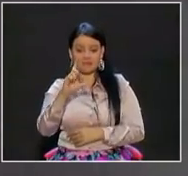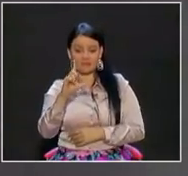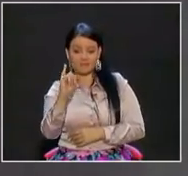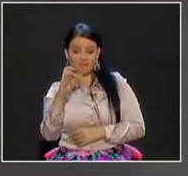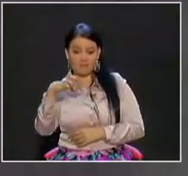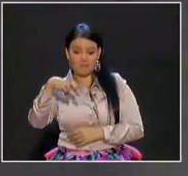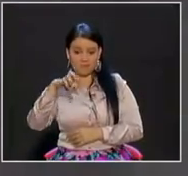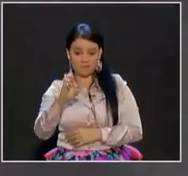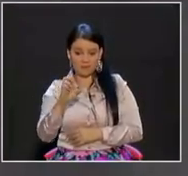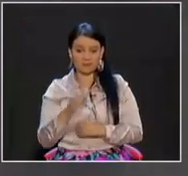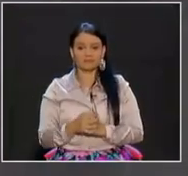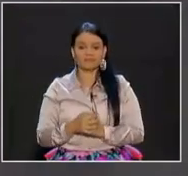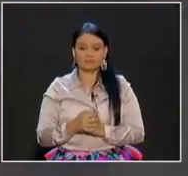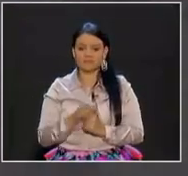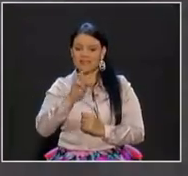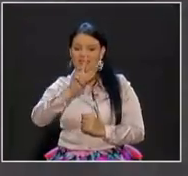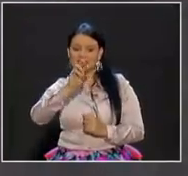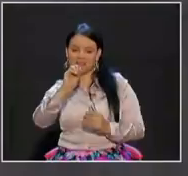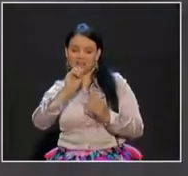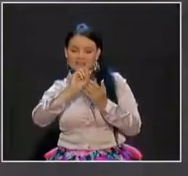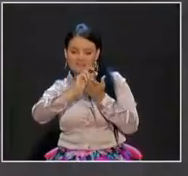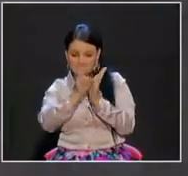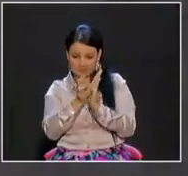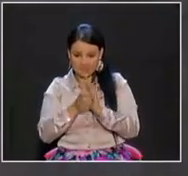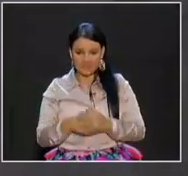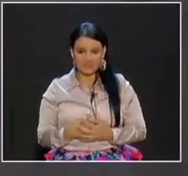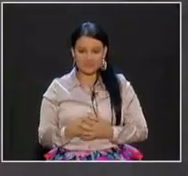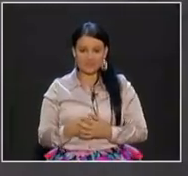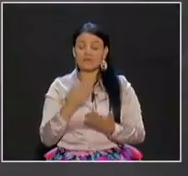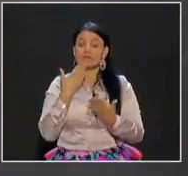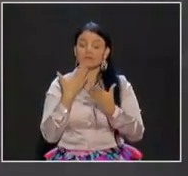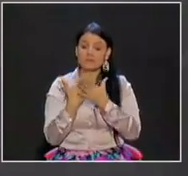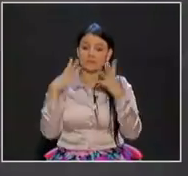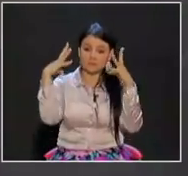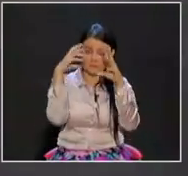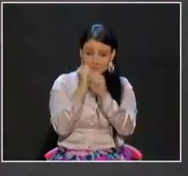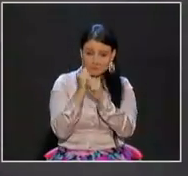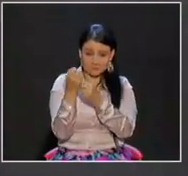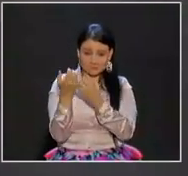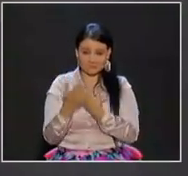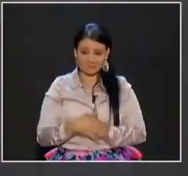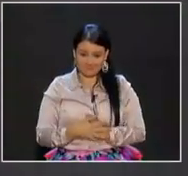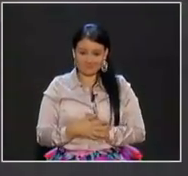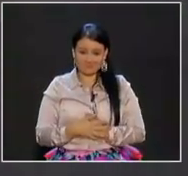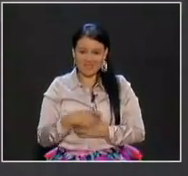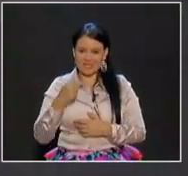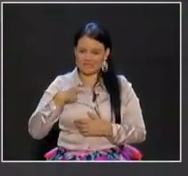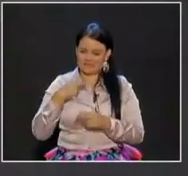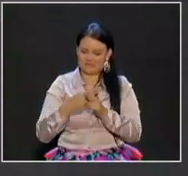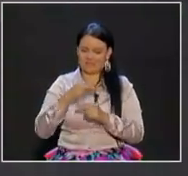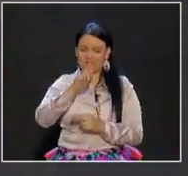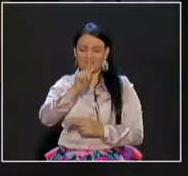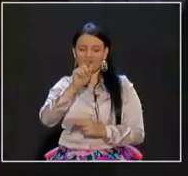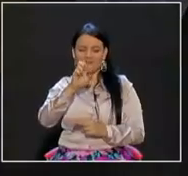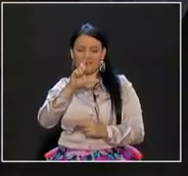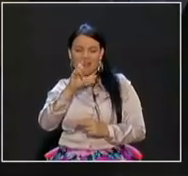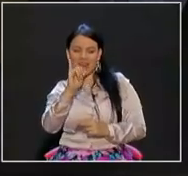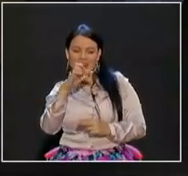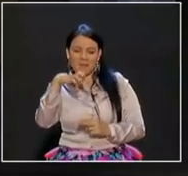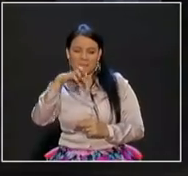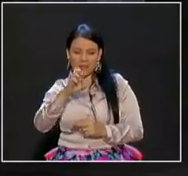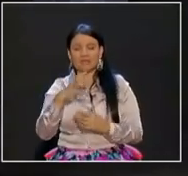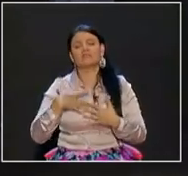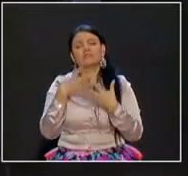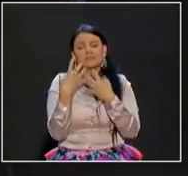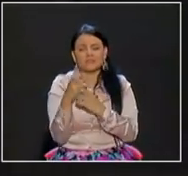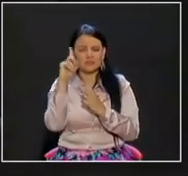pueblo democrático con sus 30 segundos bueno muy buenas noches un cordial saludo yo me llamo felipe palau y quiero ser el gobernador de todas y todos